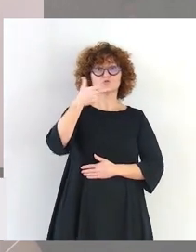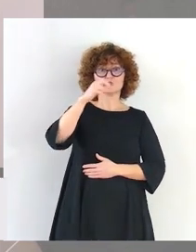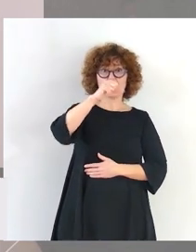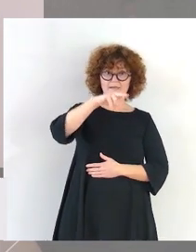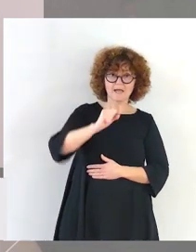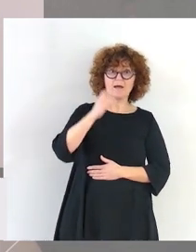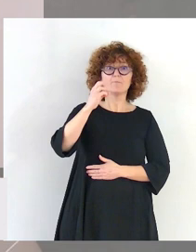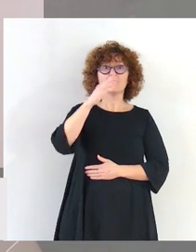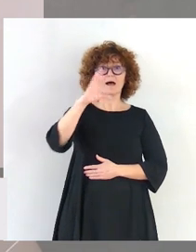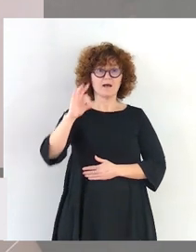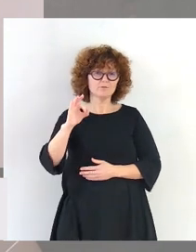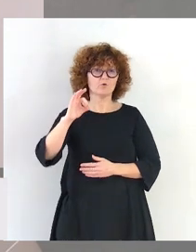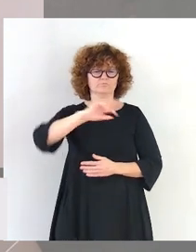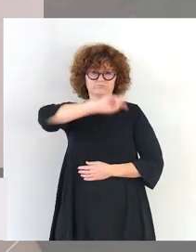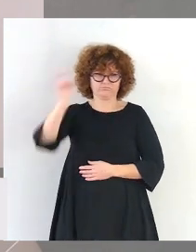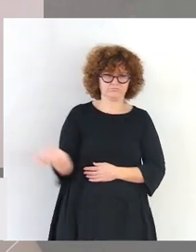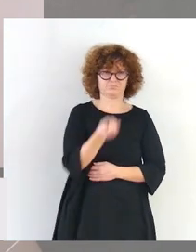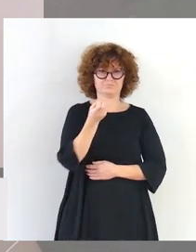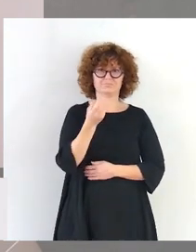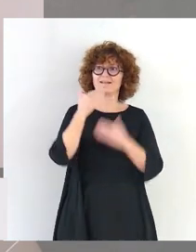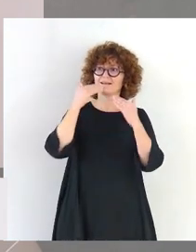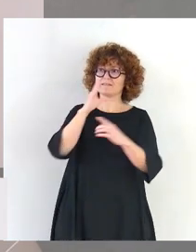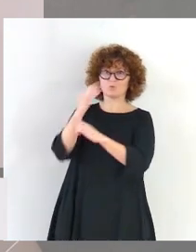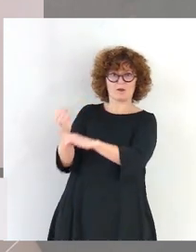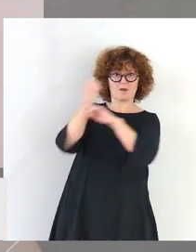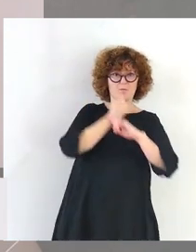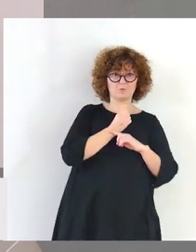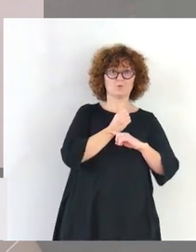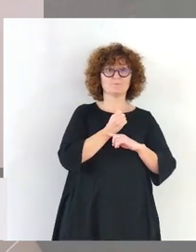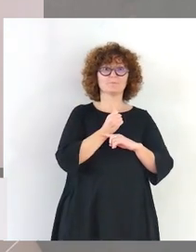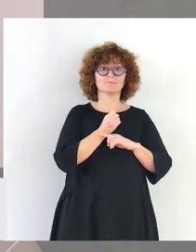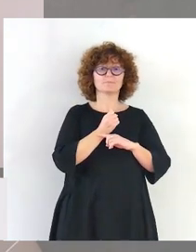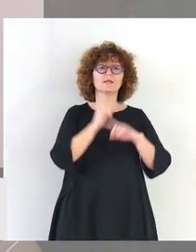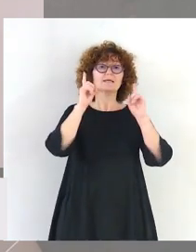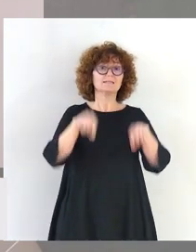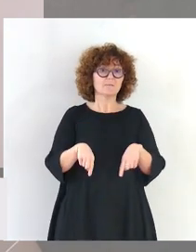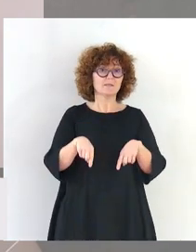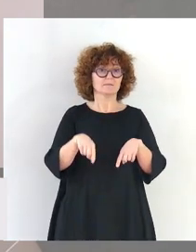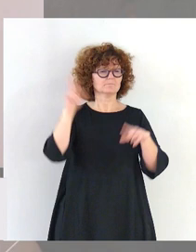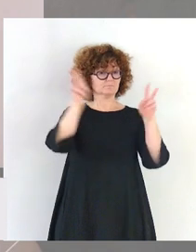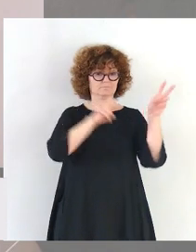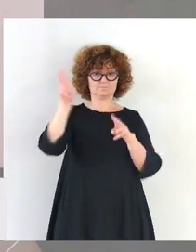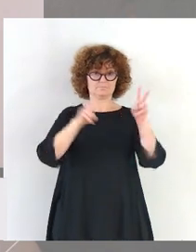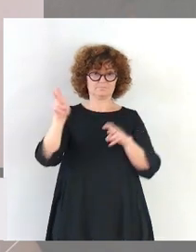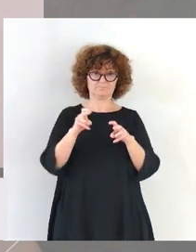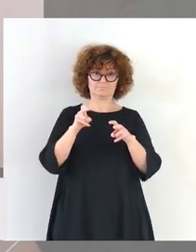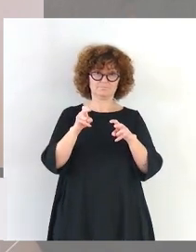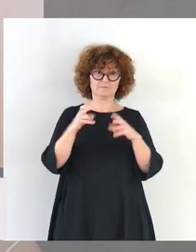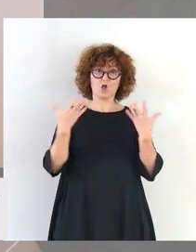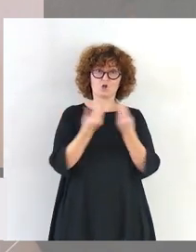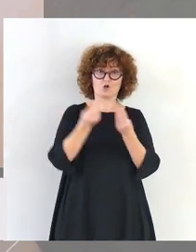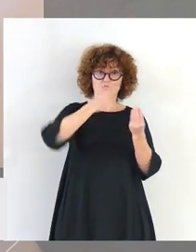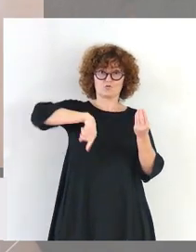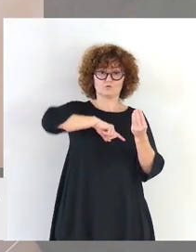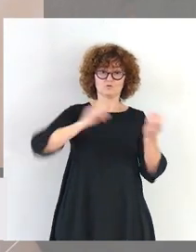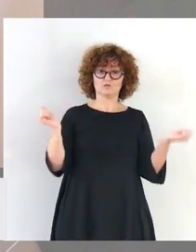todos los que os acompañan y os apoyan Y de nuevo gracias a todos los que nos acompañáis hoy desde las redes os invitamos todos